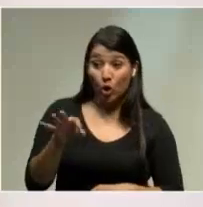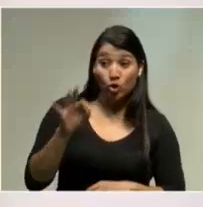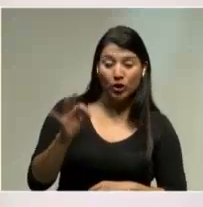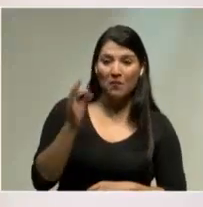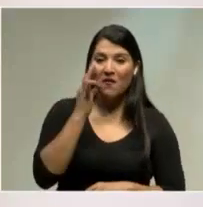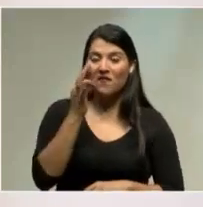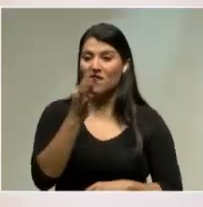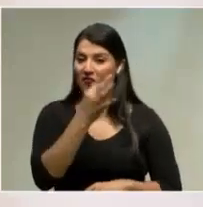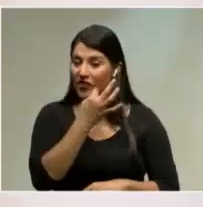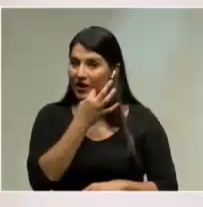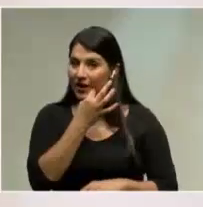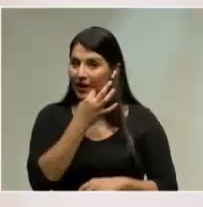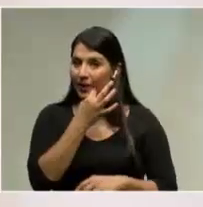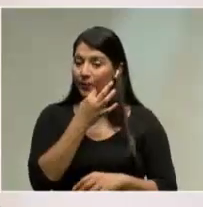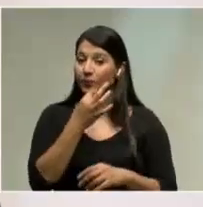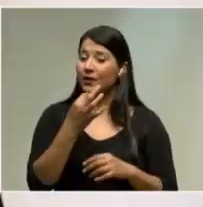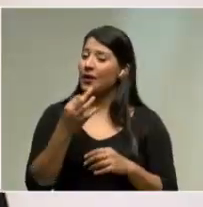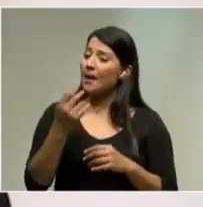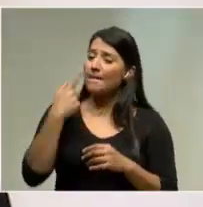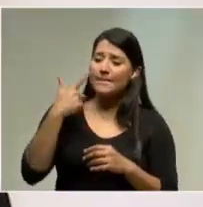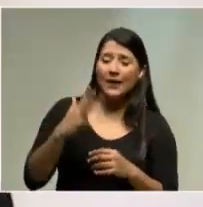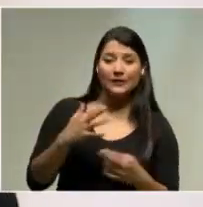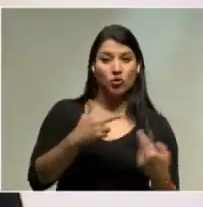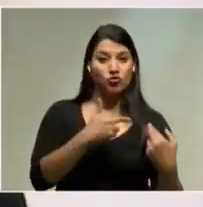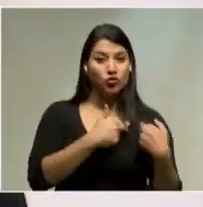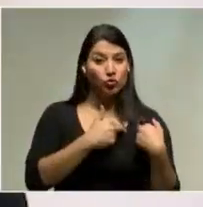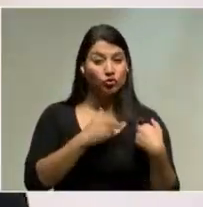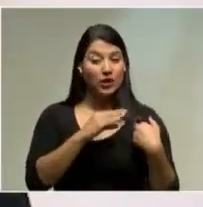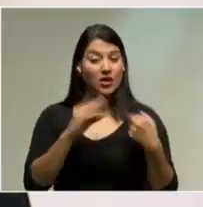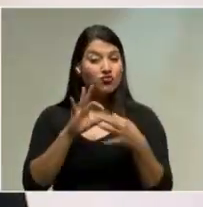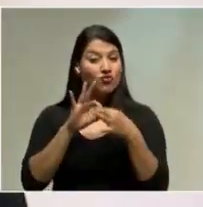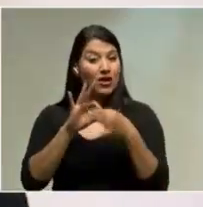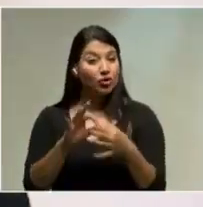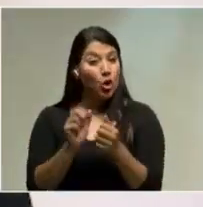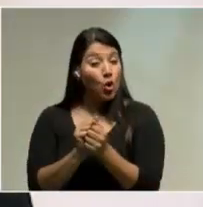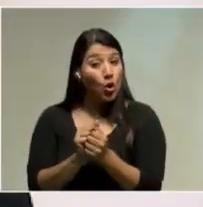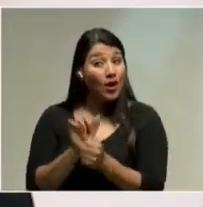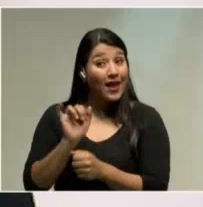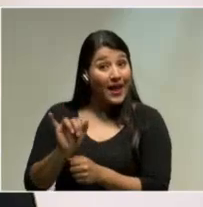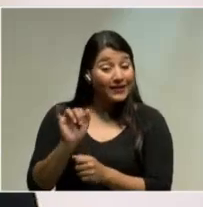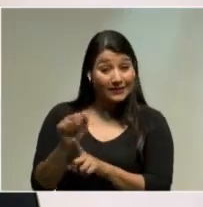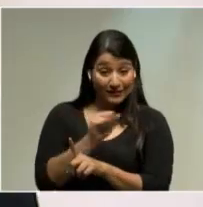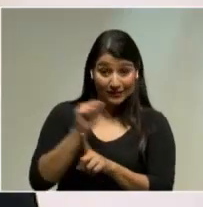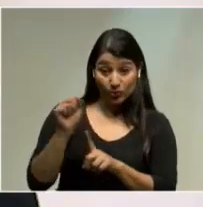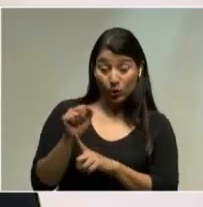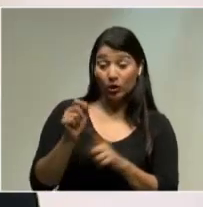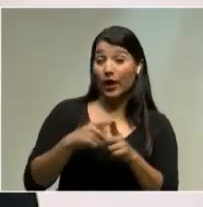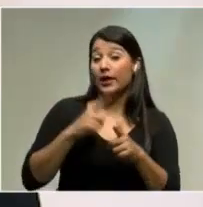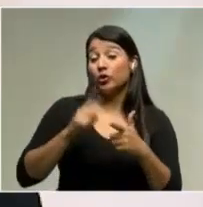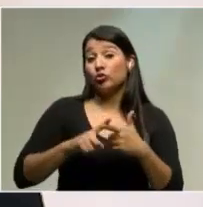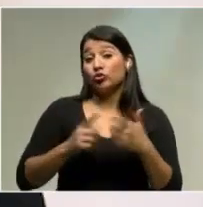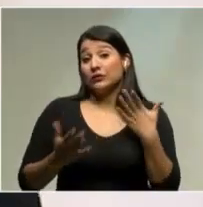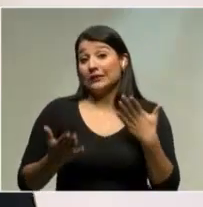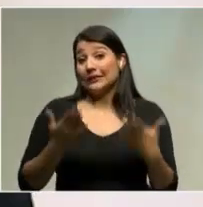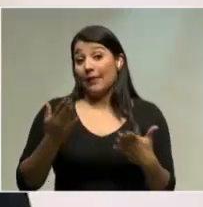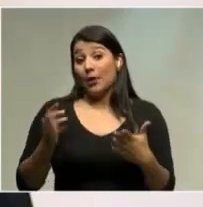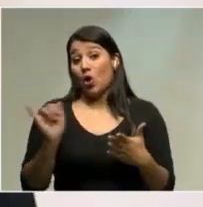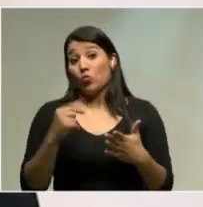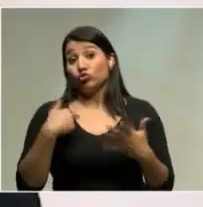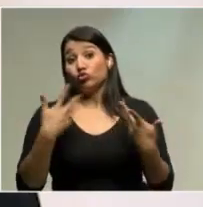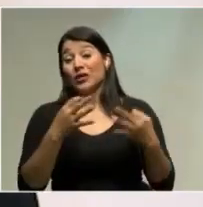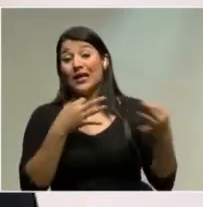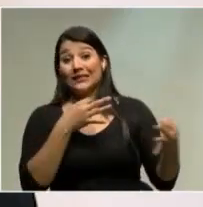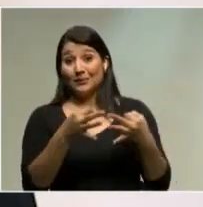fincas que son asociadas y que están relacionadas con estos hallazgos, posiblemente, como le explicaba yo al